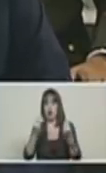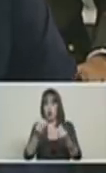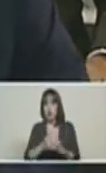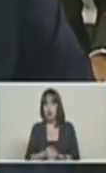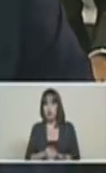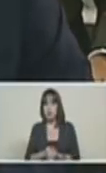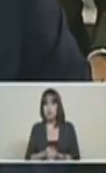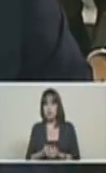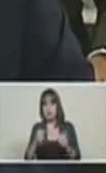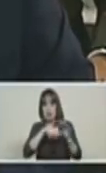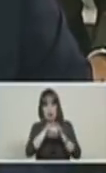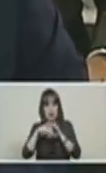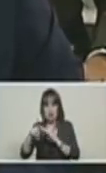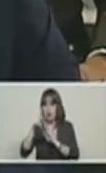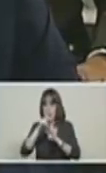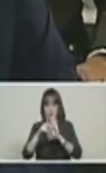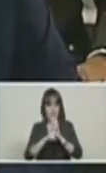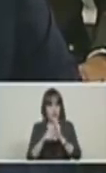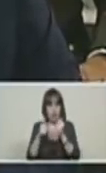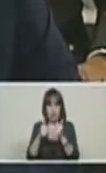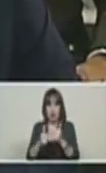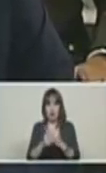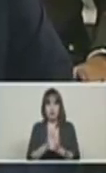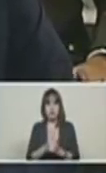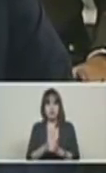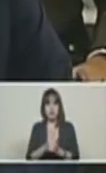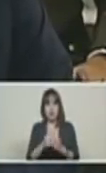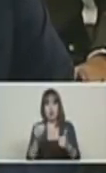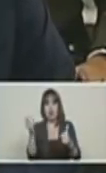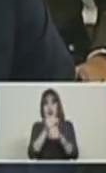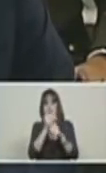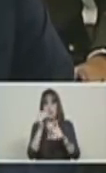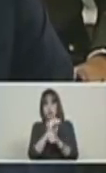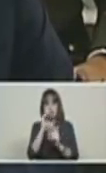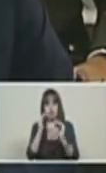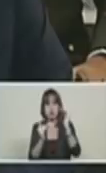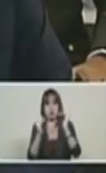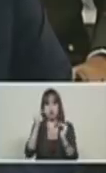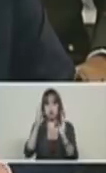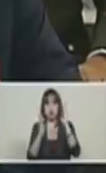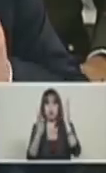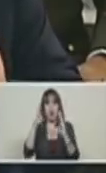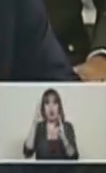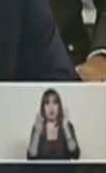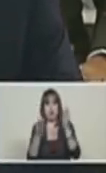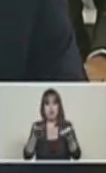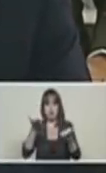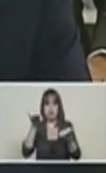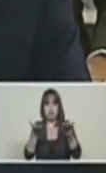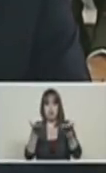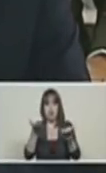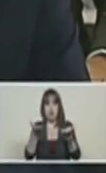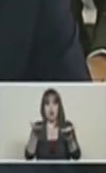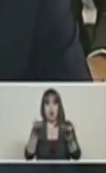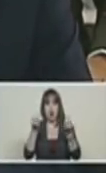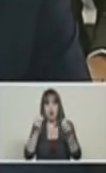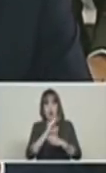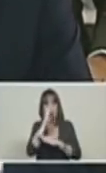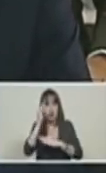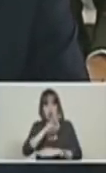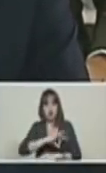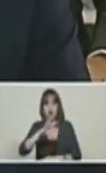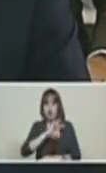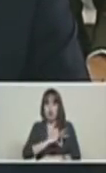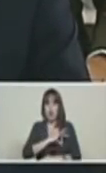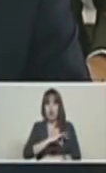estamos dentro de lo programado. Hemos logrado retomar el equilibrio del gasto fiscal, protegiendo la inversión social.